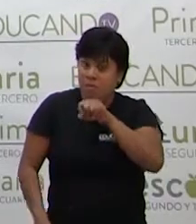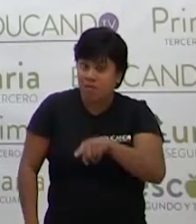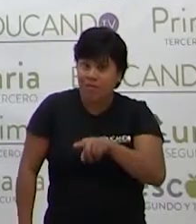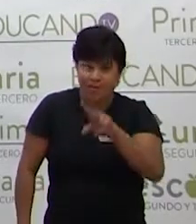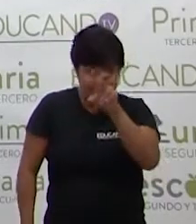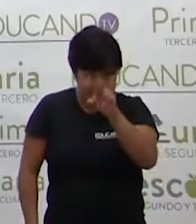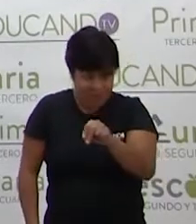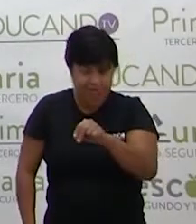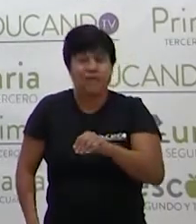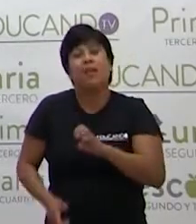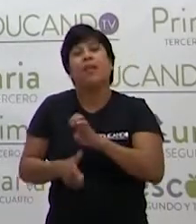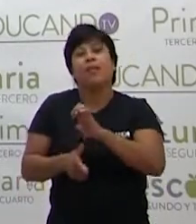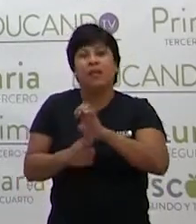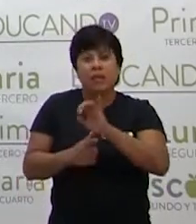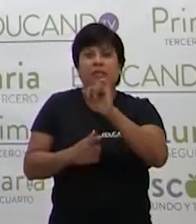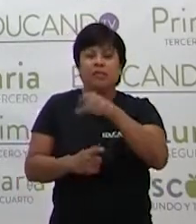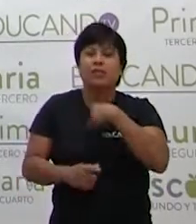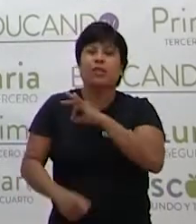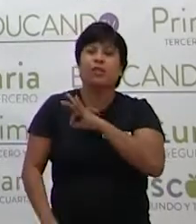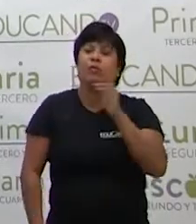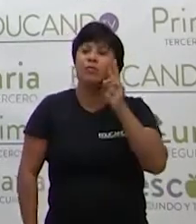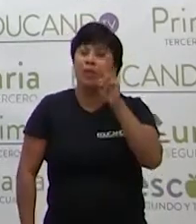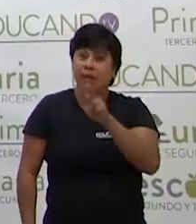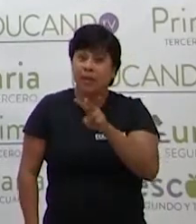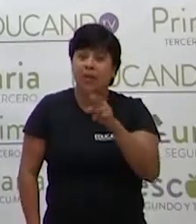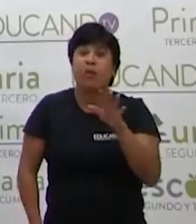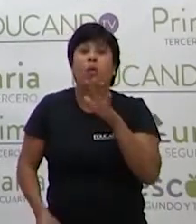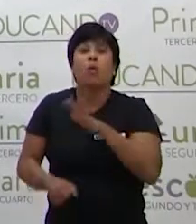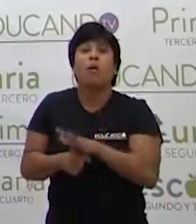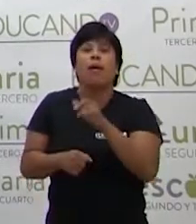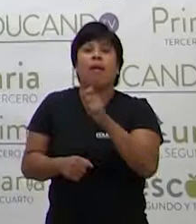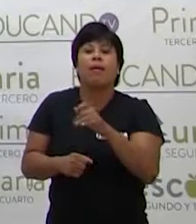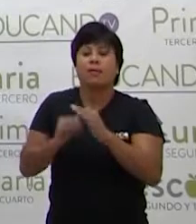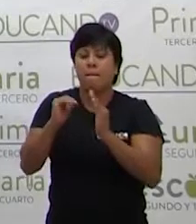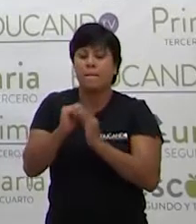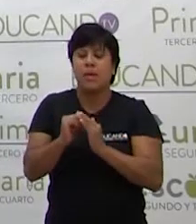que no? Entonces sí ya puedo determinar cuál es mayor.